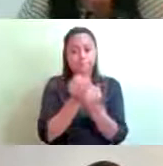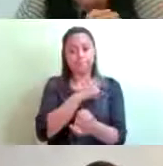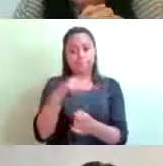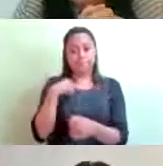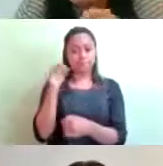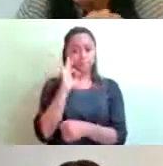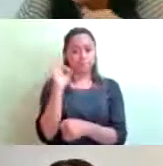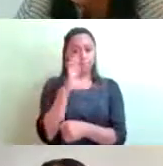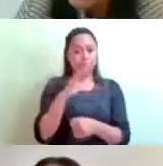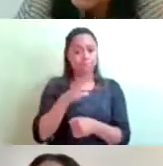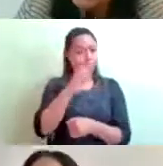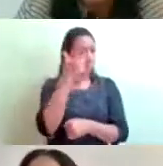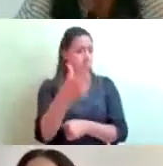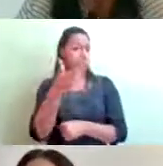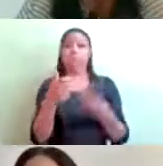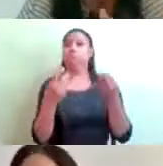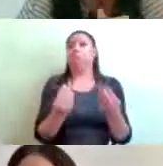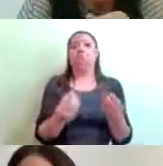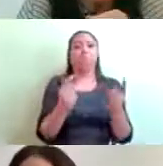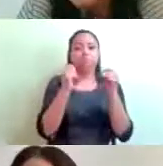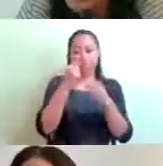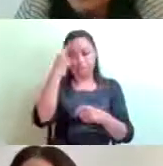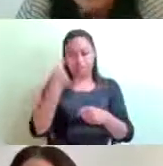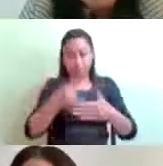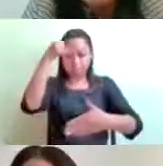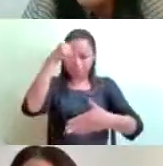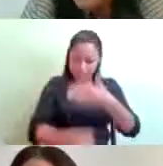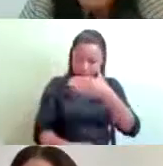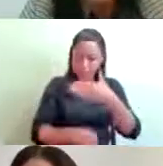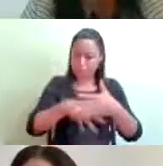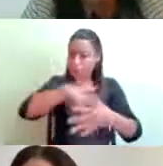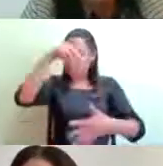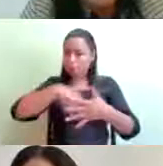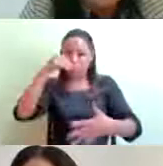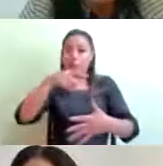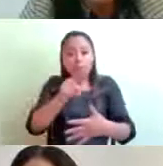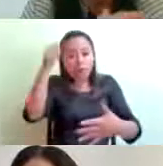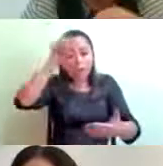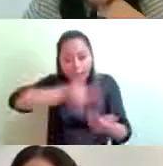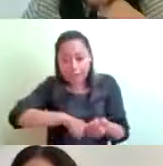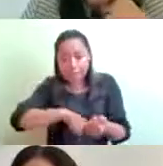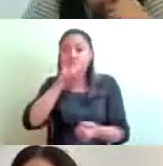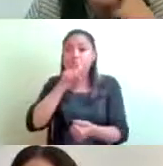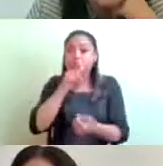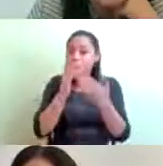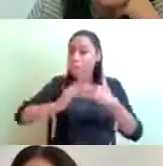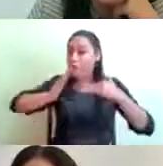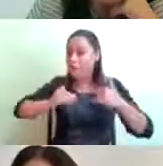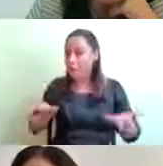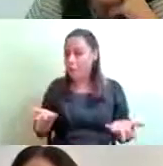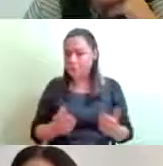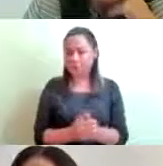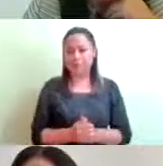muchos recursos financieros para cavar pozos más profundos, va a ser muy difícil que podamos encontrarla,